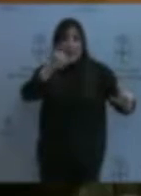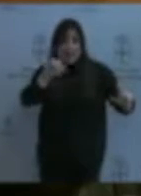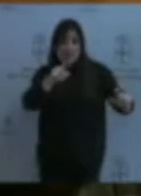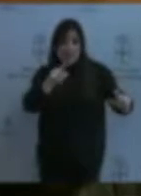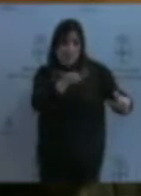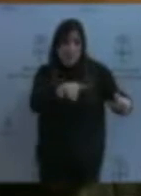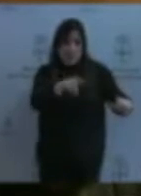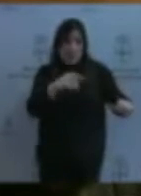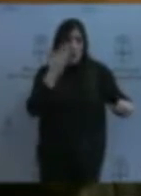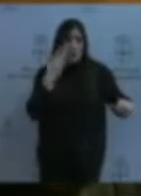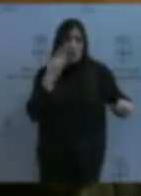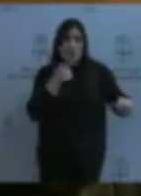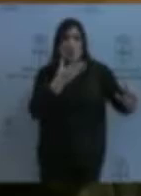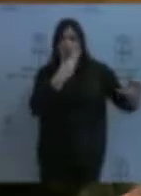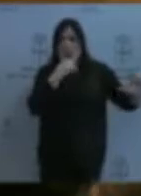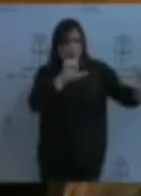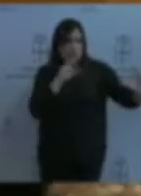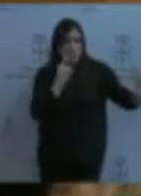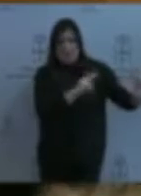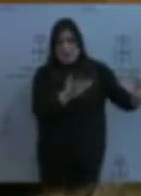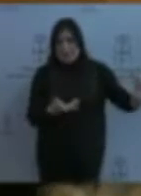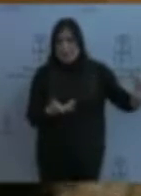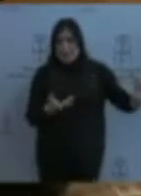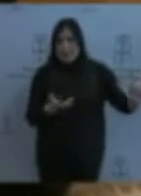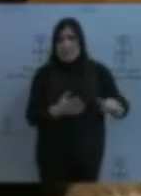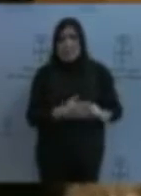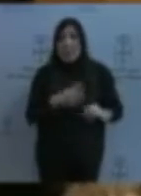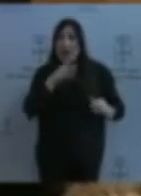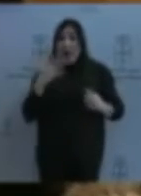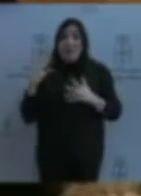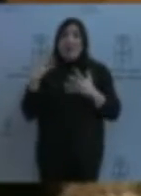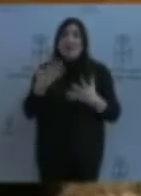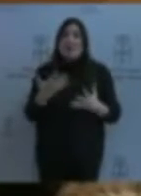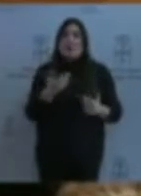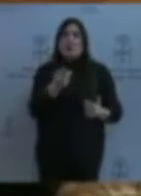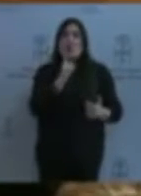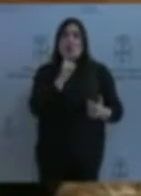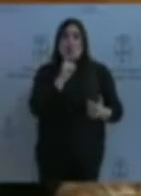ver. 10 años después, La Poza es esto. Y podemos comparar.